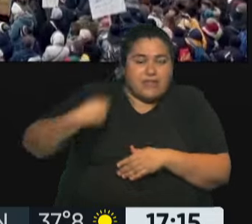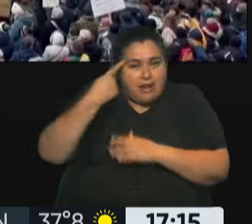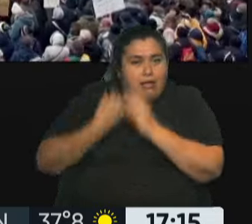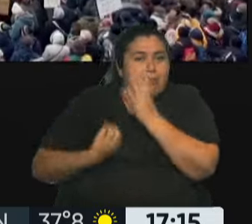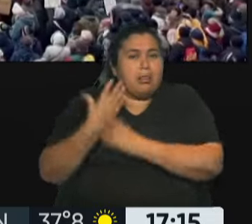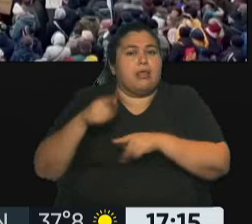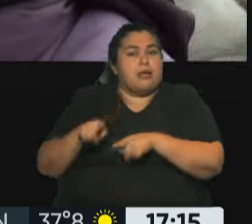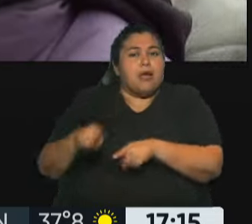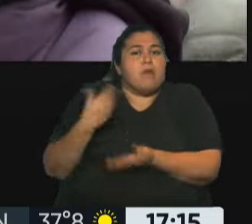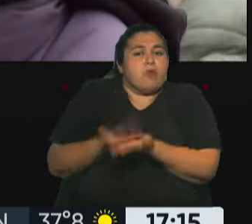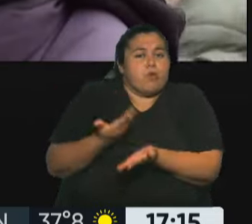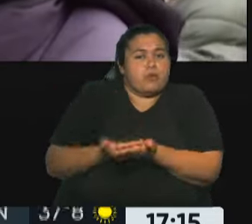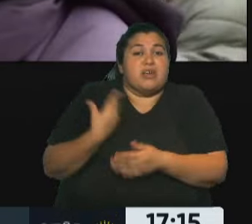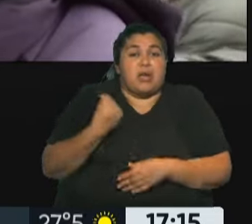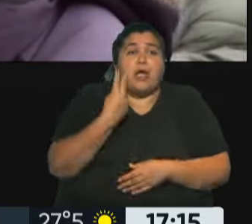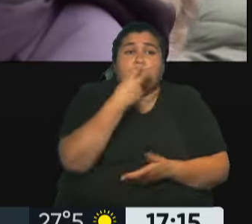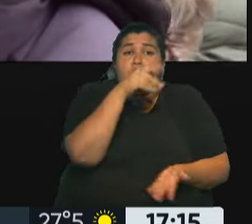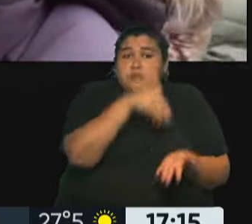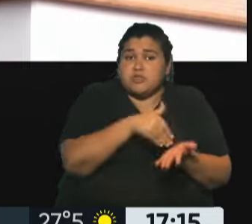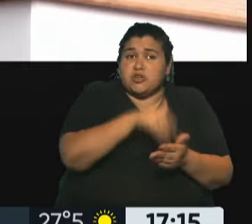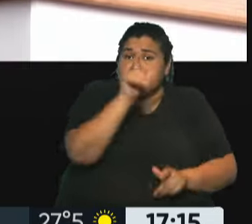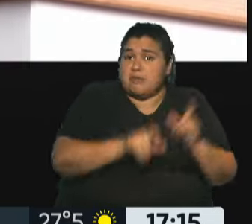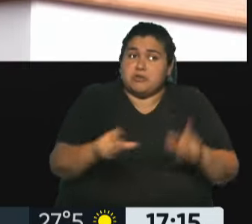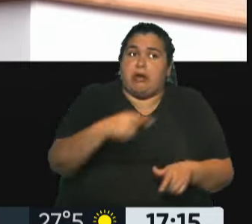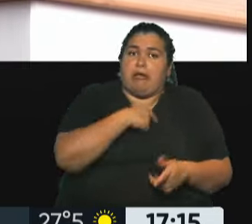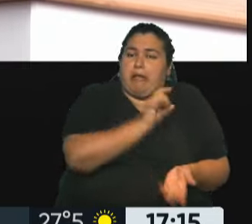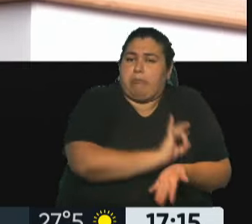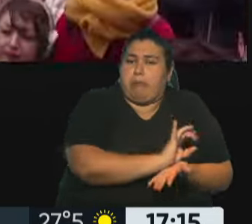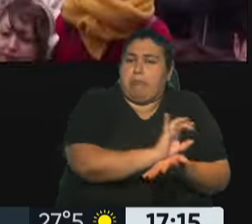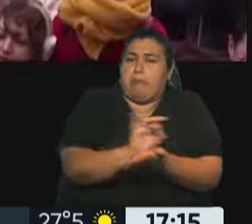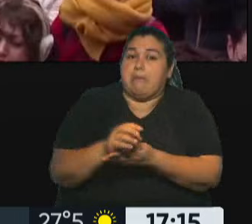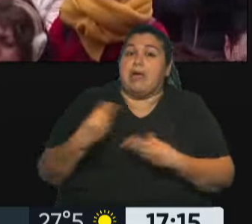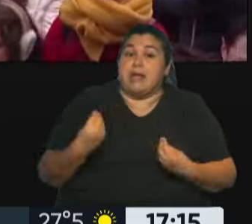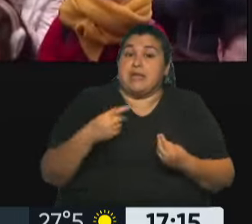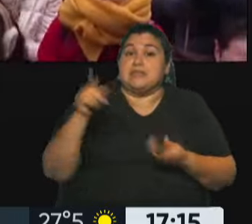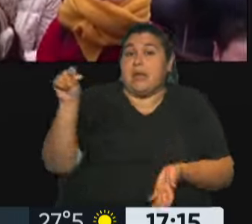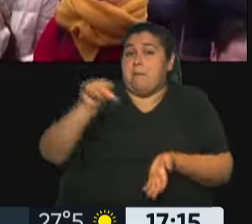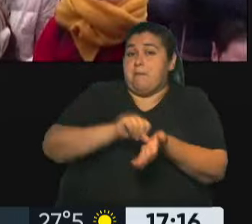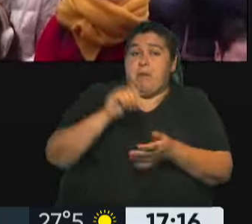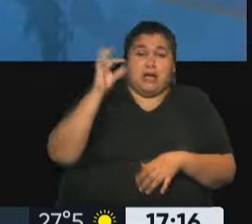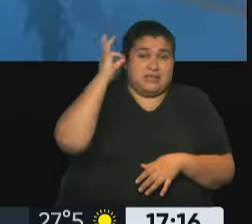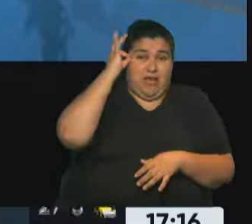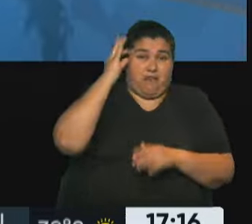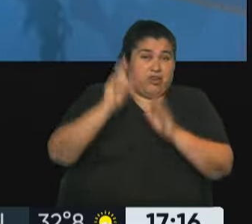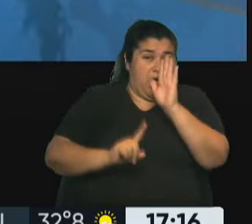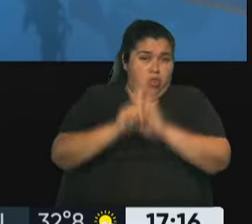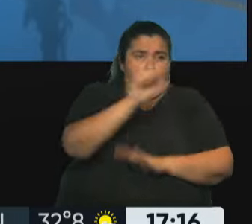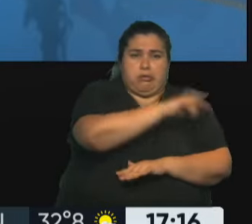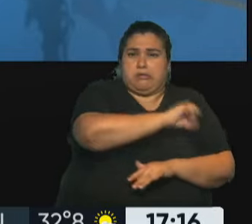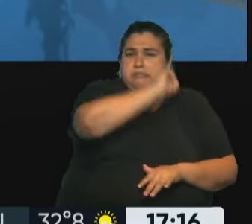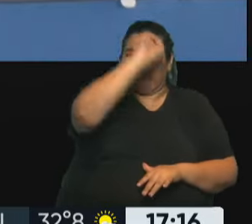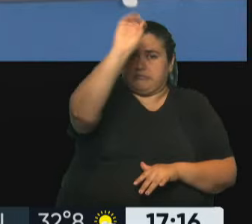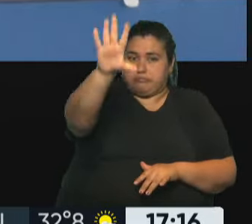de expulsar 2 millones de personas de Alemania y reubicarlas en un estado al norte de África, un estado al cual